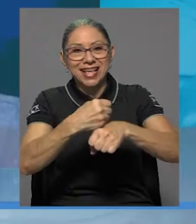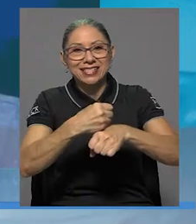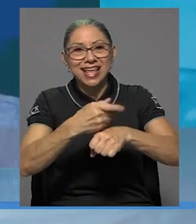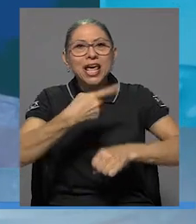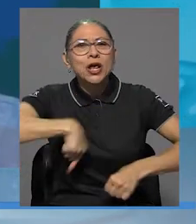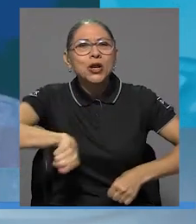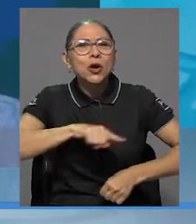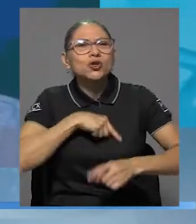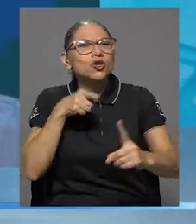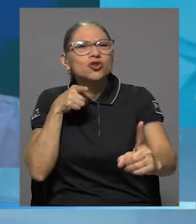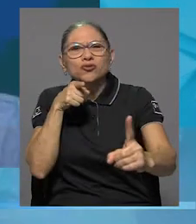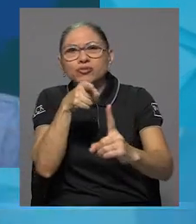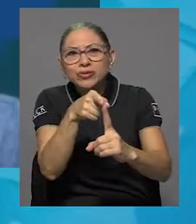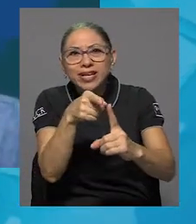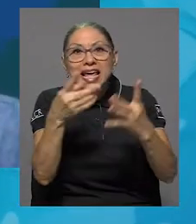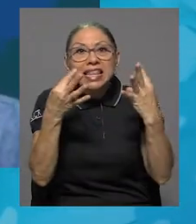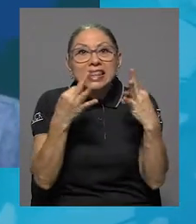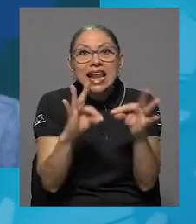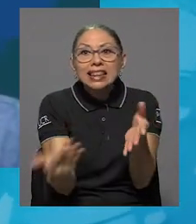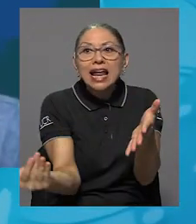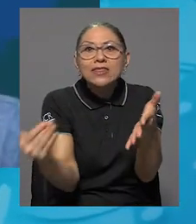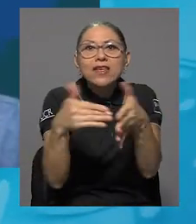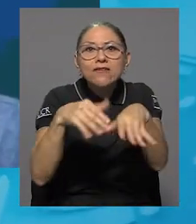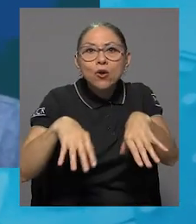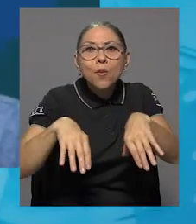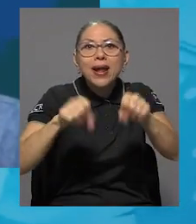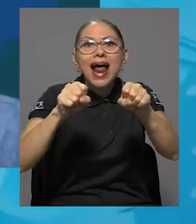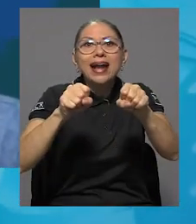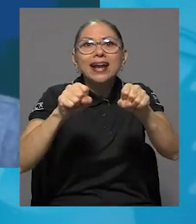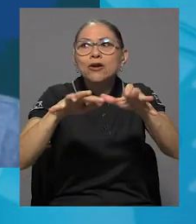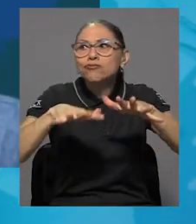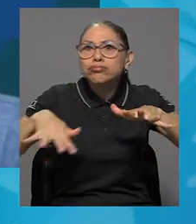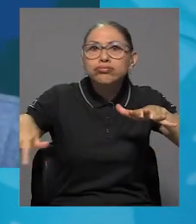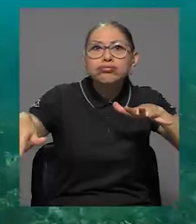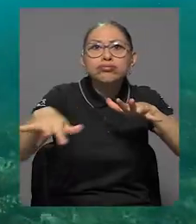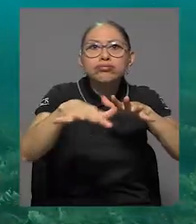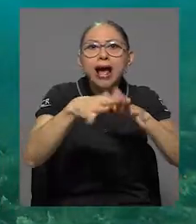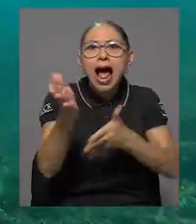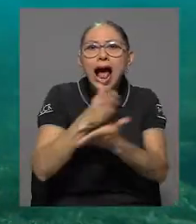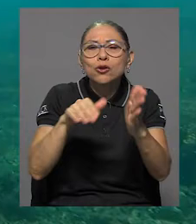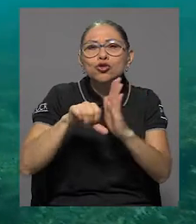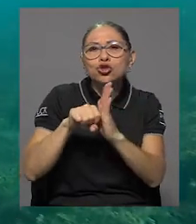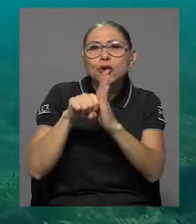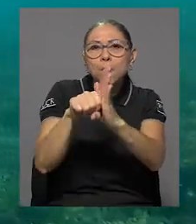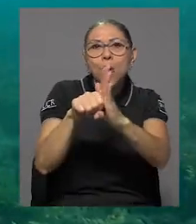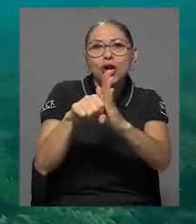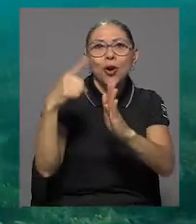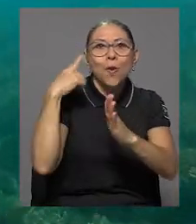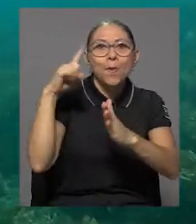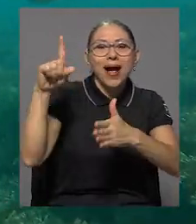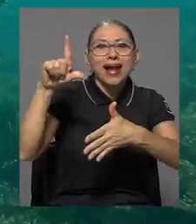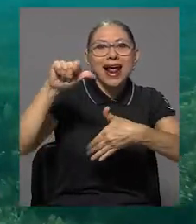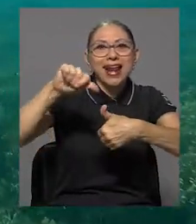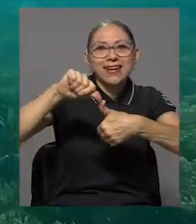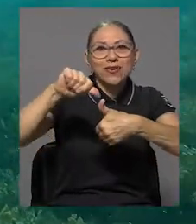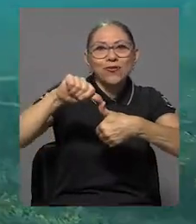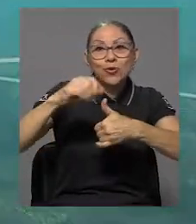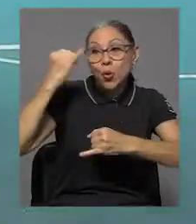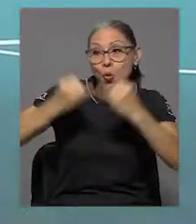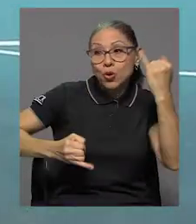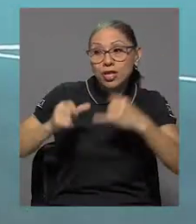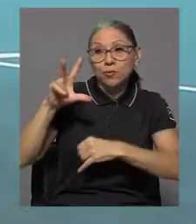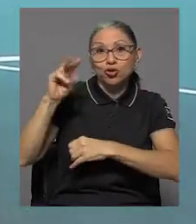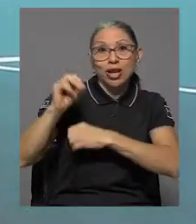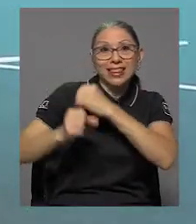buscamos tratar de recuperar un ecosistema que es simbólico para la región, que se ha venido alterando durante los últimos 30 años